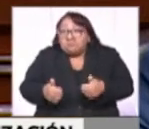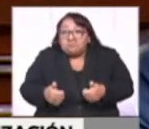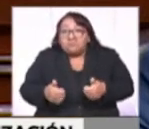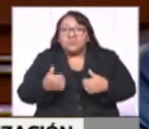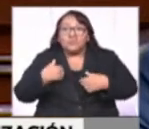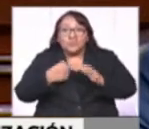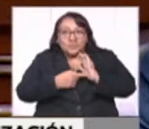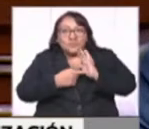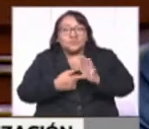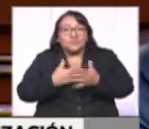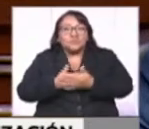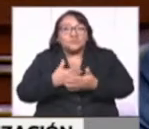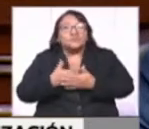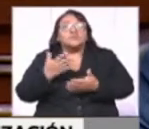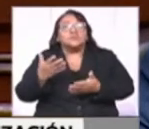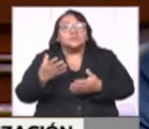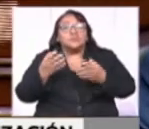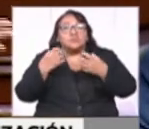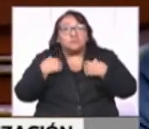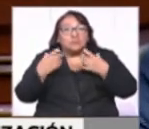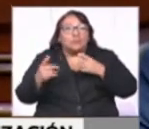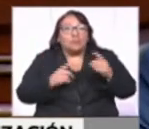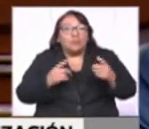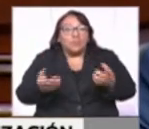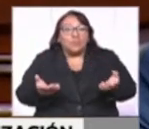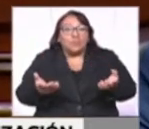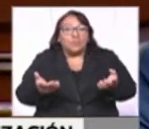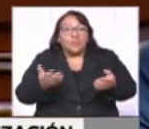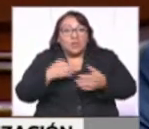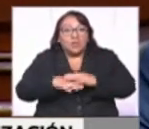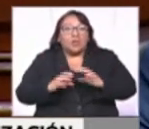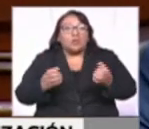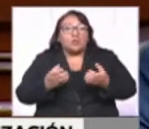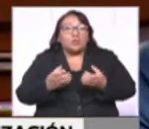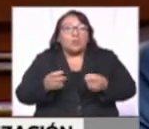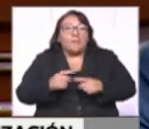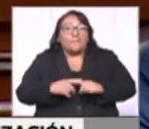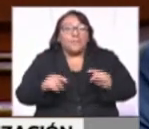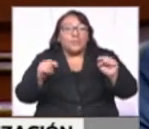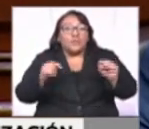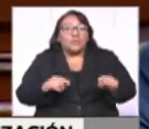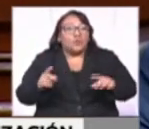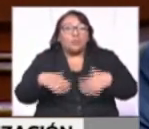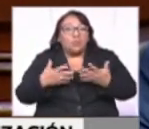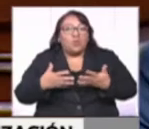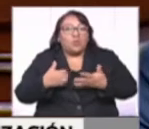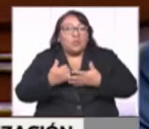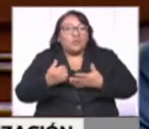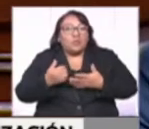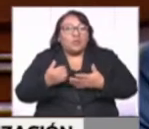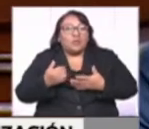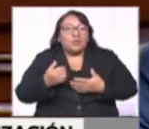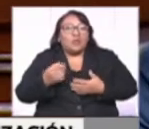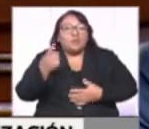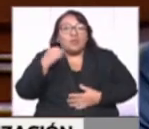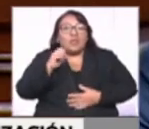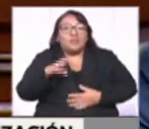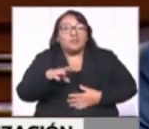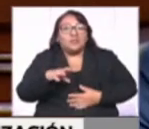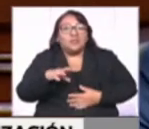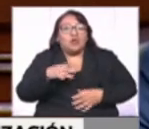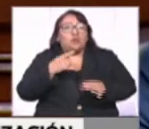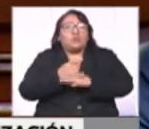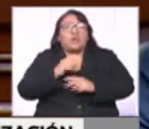debería presentar una propuesta para que la podamos debatir en el Congreso. Pero eso no puede servir de pretexto para